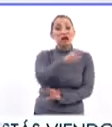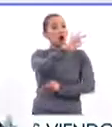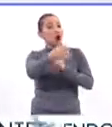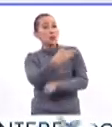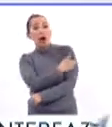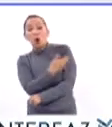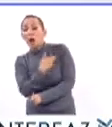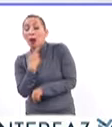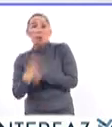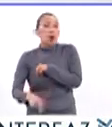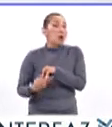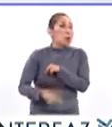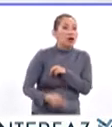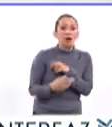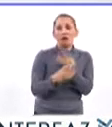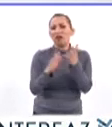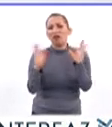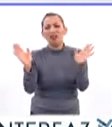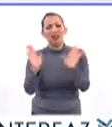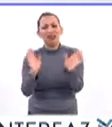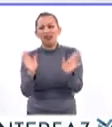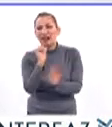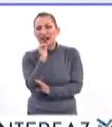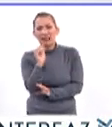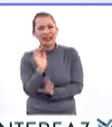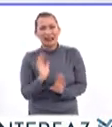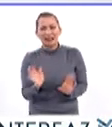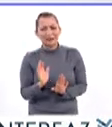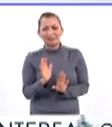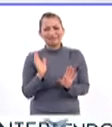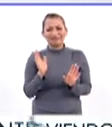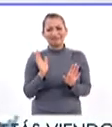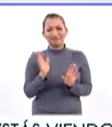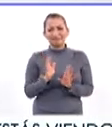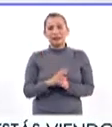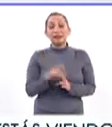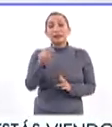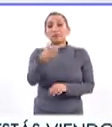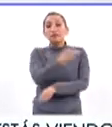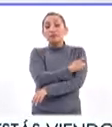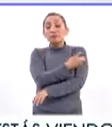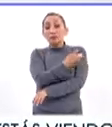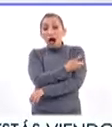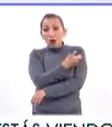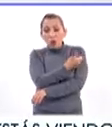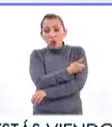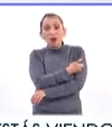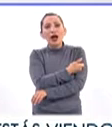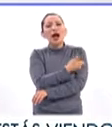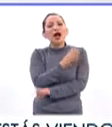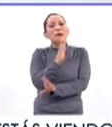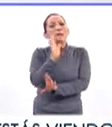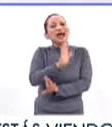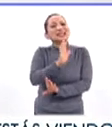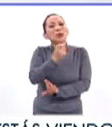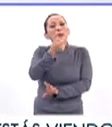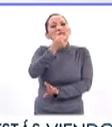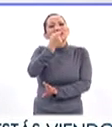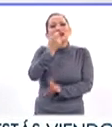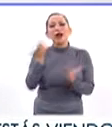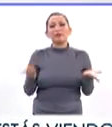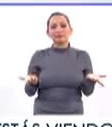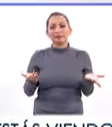todas van a causar una reacción grave. Las vacunas son algo similar como los